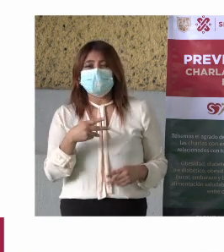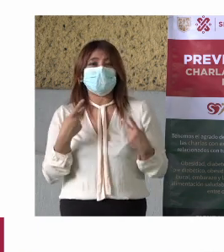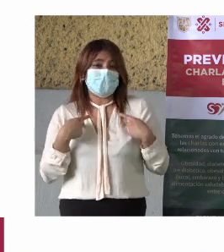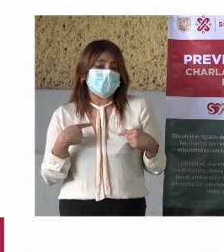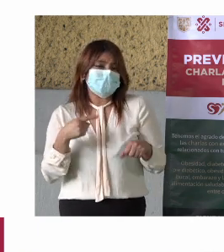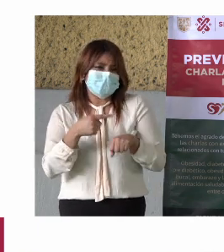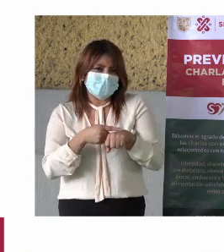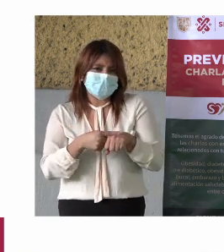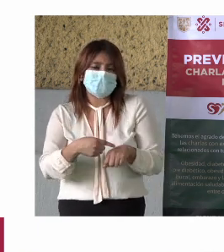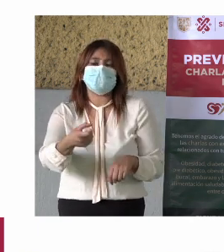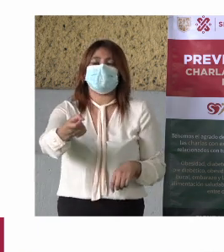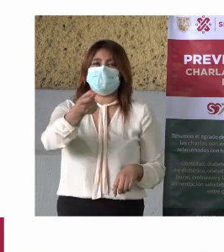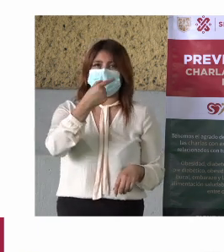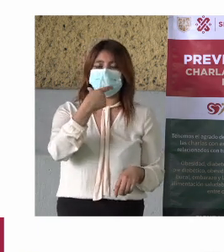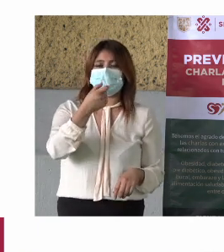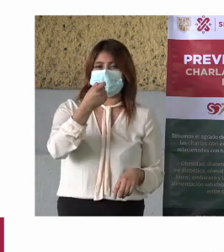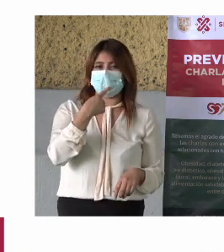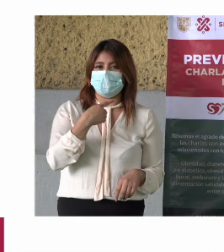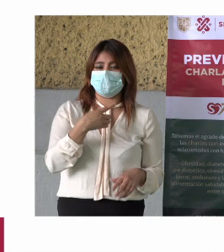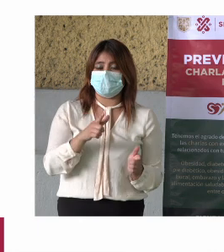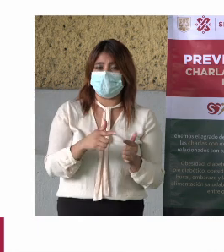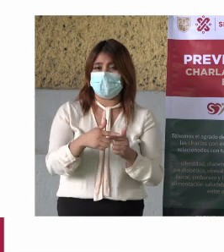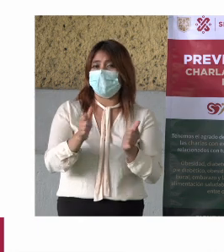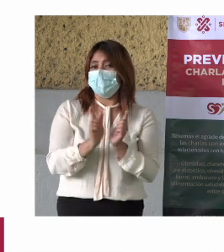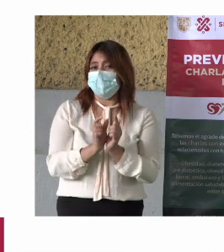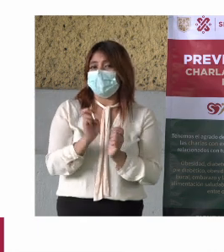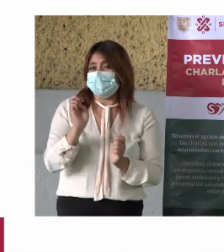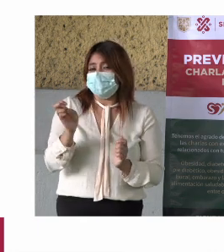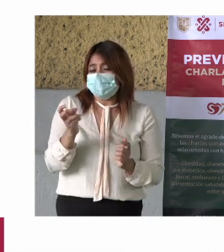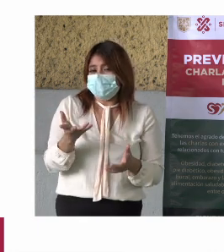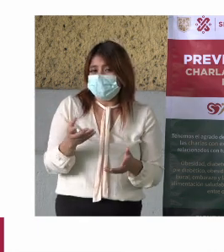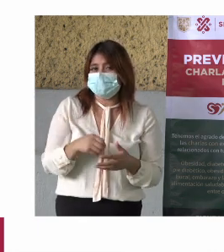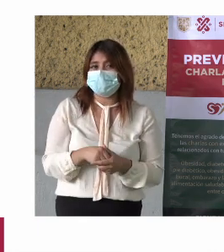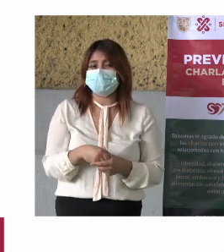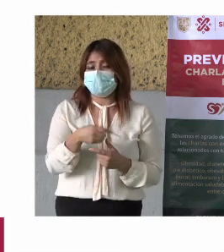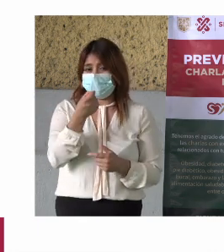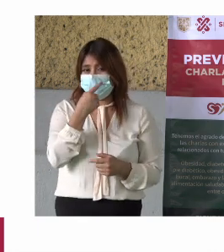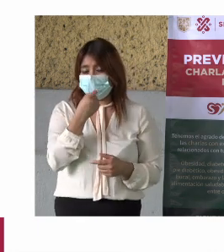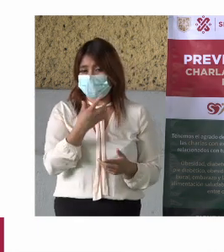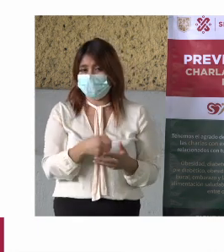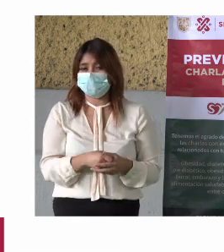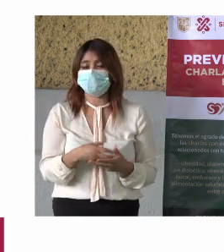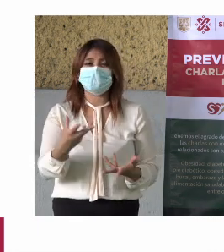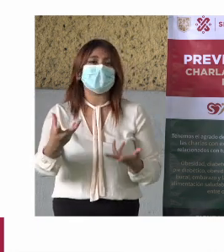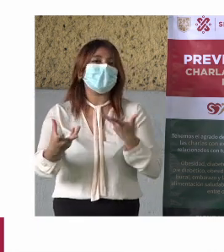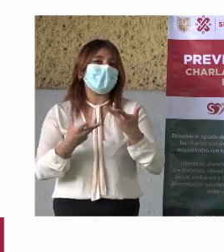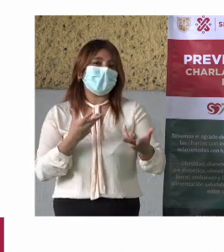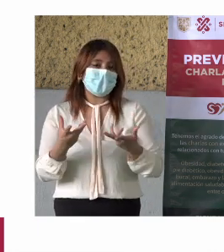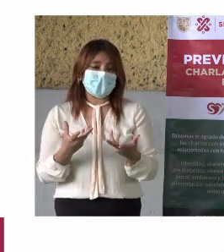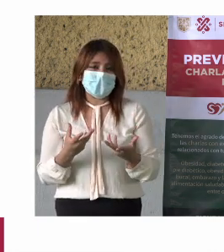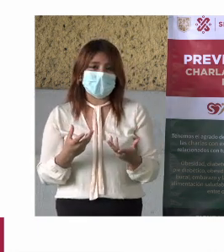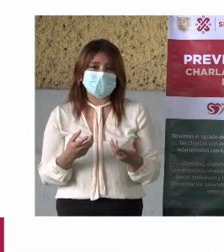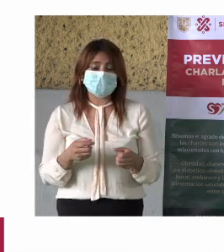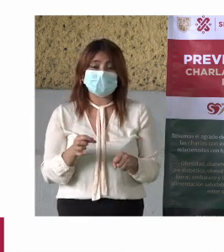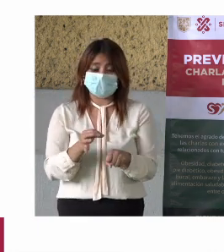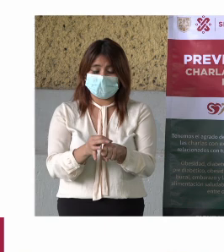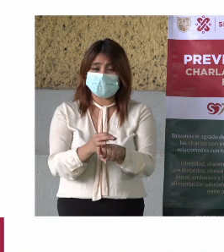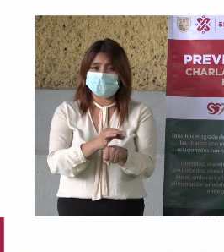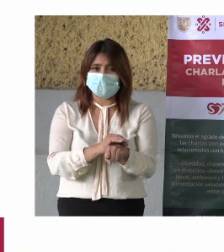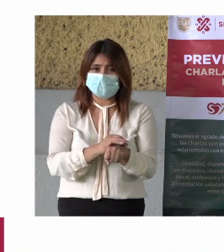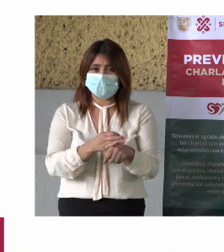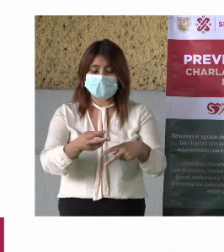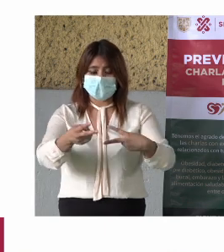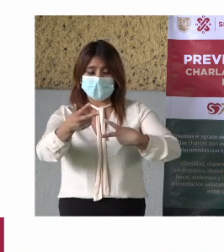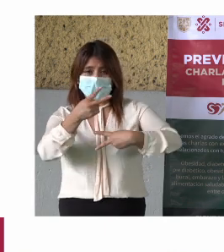las sulfonilureas, como glibenclamida o glipirida, lo que hacen es que van a llegar a este tipo de células y pedirle